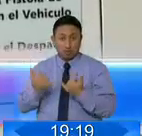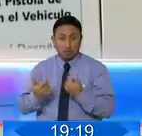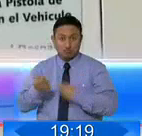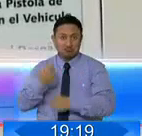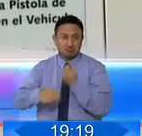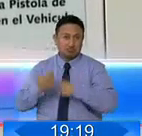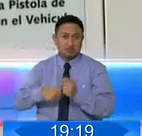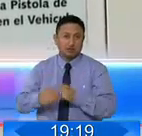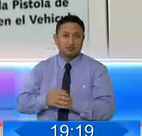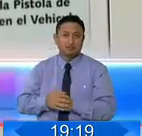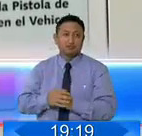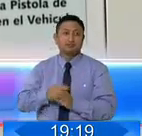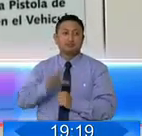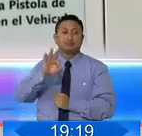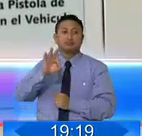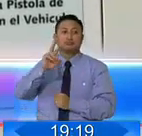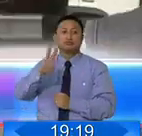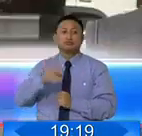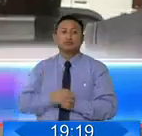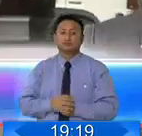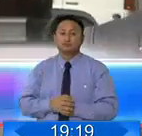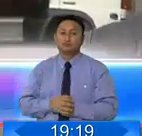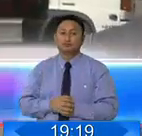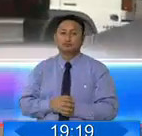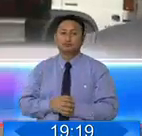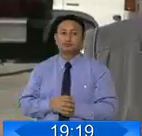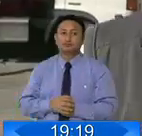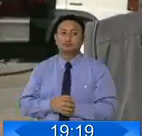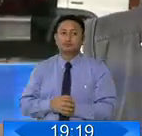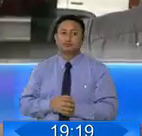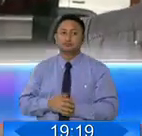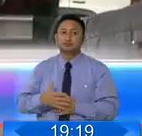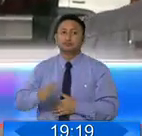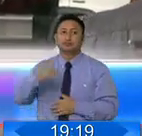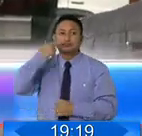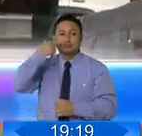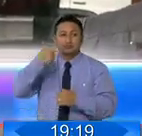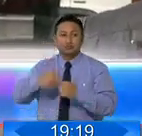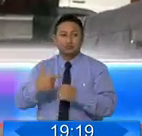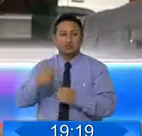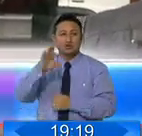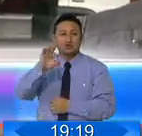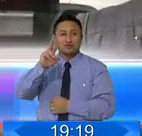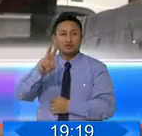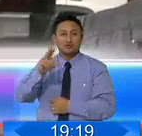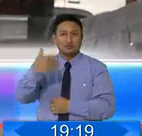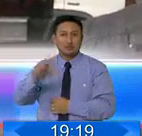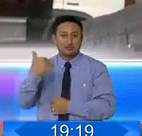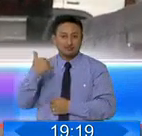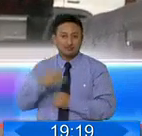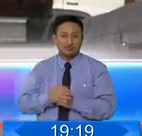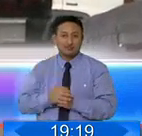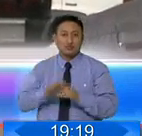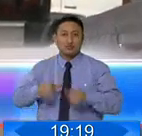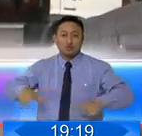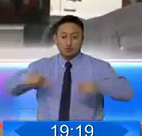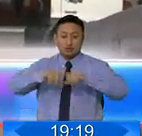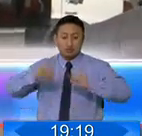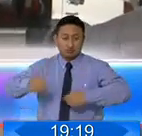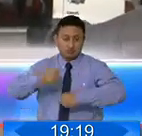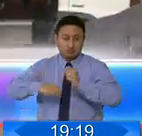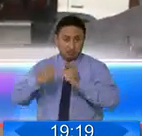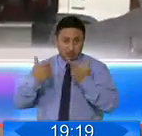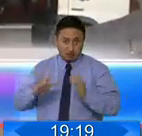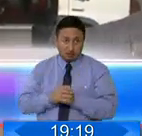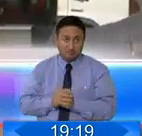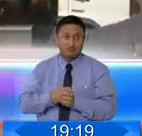vender Super de 92 octanos. La gasolina de 92 octanos ya tenemos en los terminales que distribuyen este combustible,